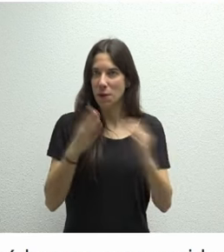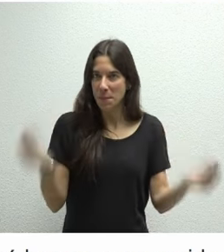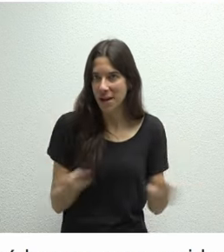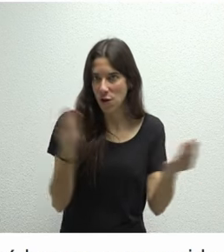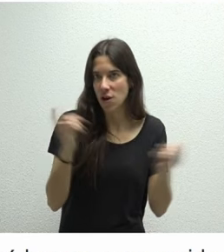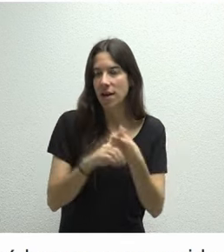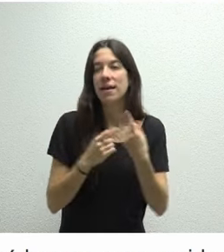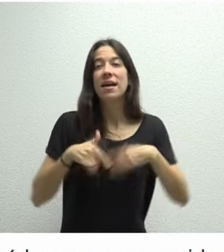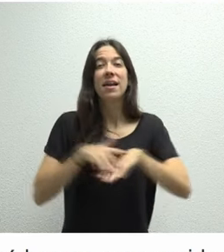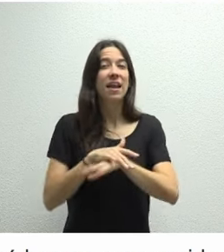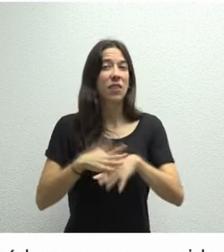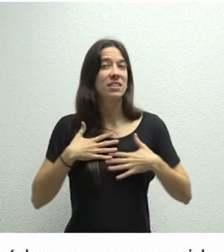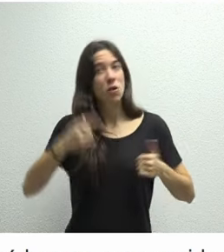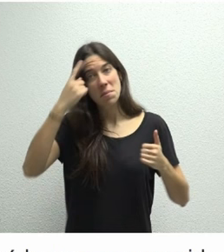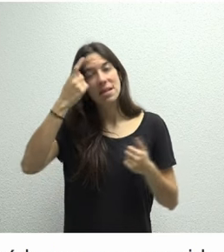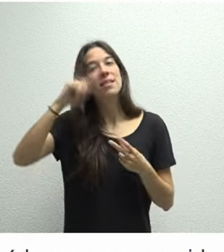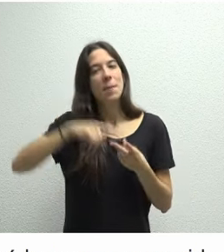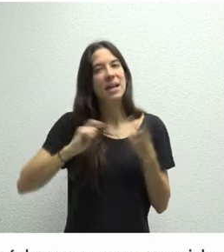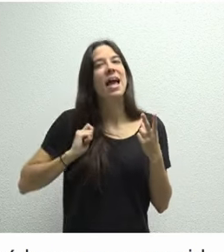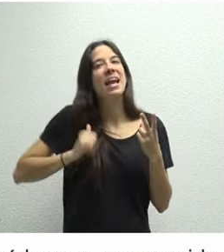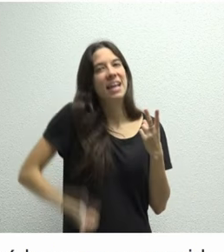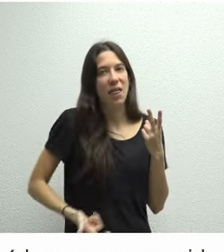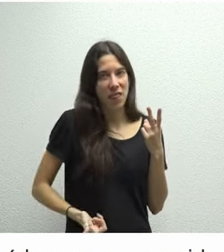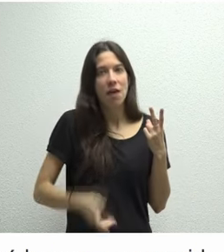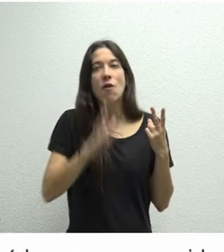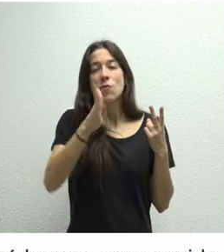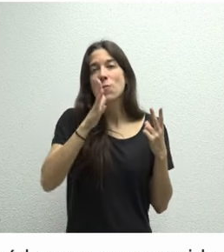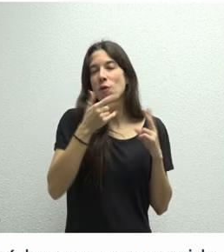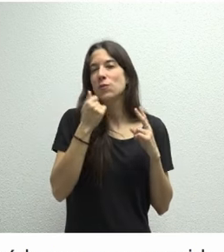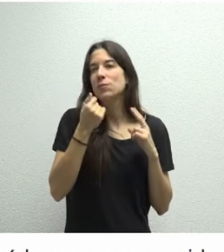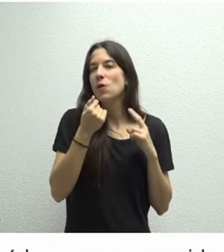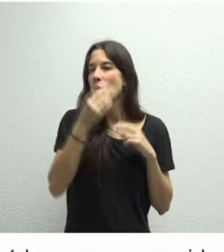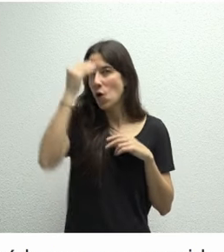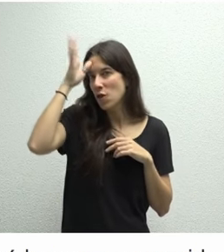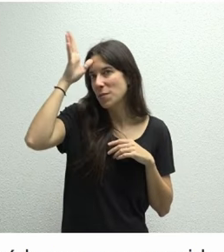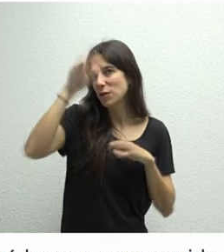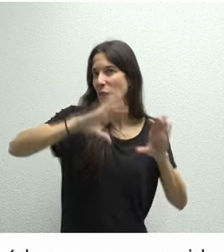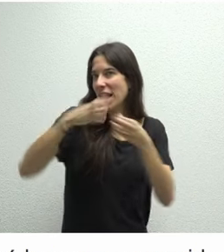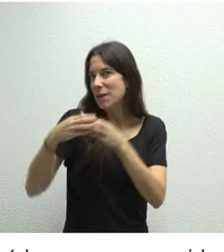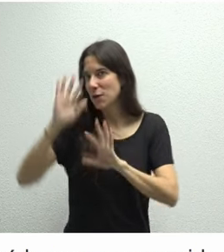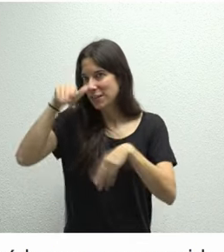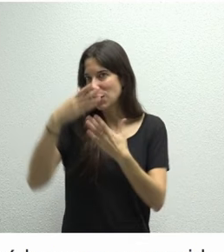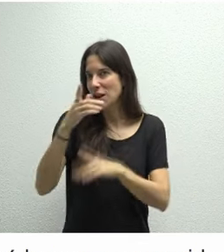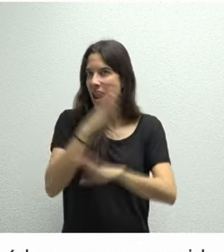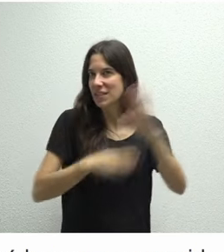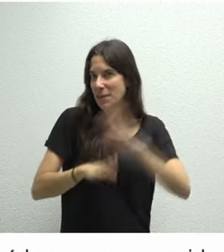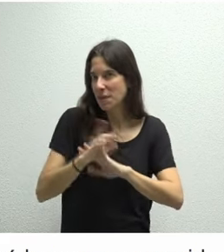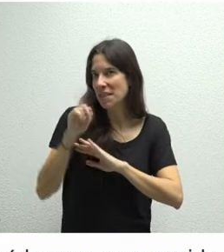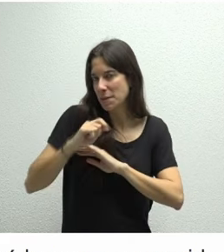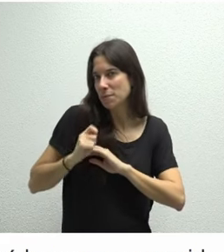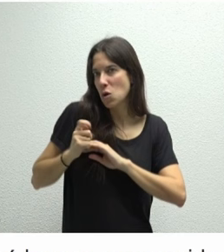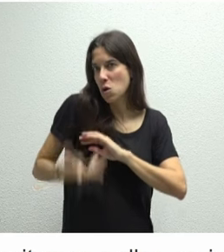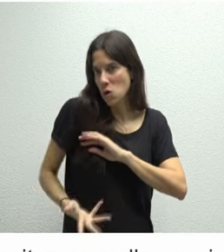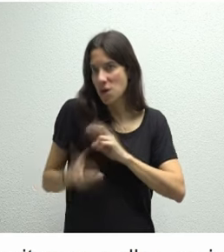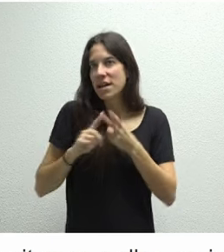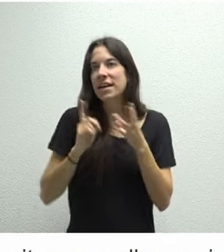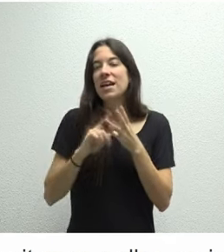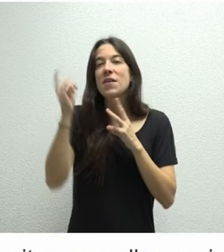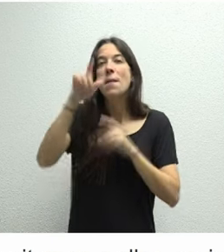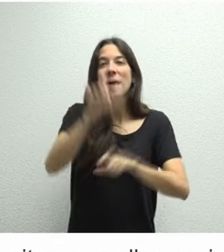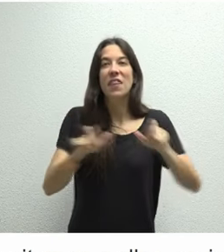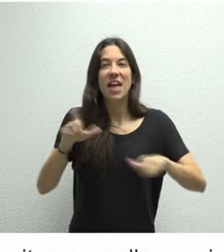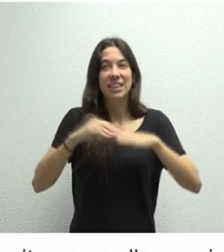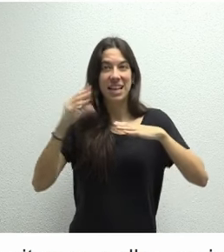Salud Mental se enriquece por los conocimientos de los equipos de atención a la discapacidad y los pacientes se benefician de todos los